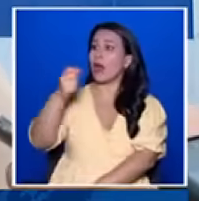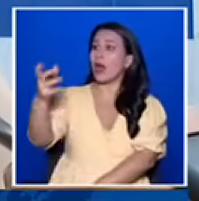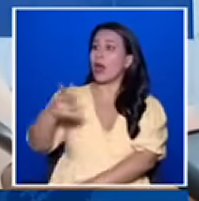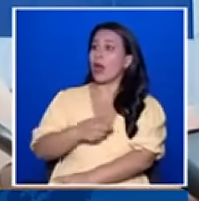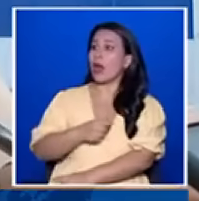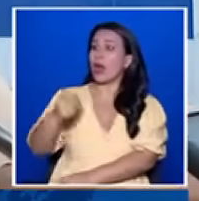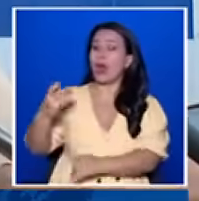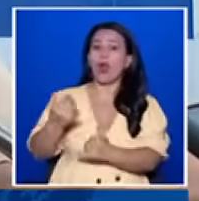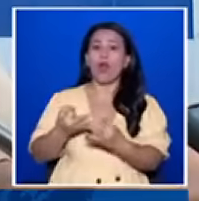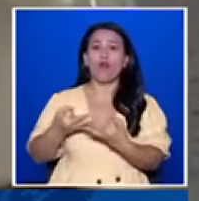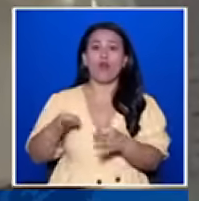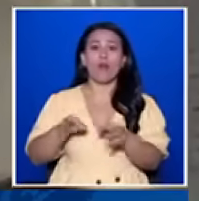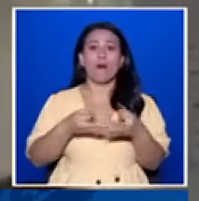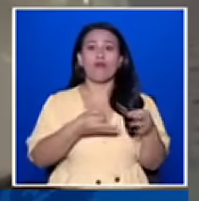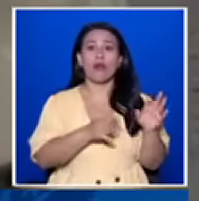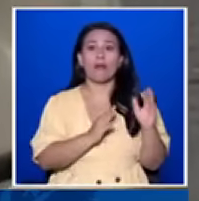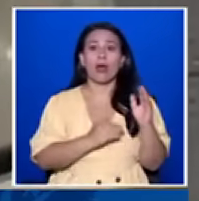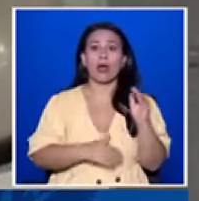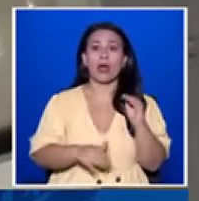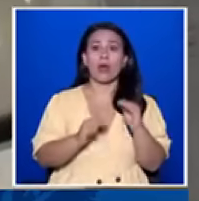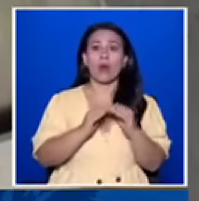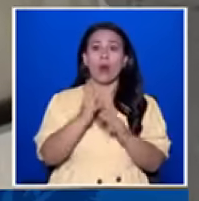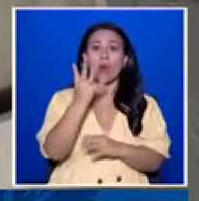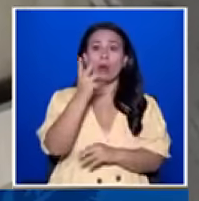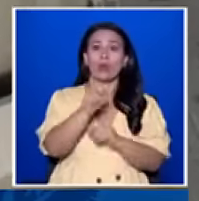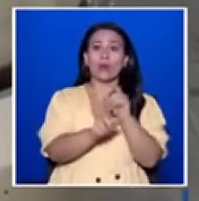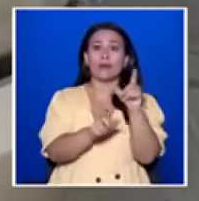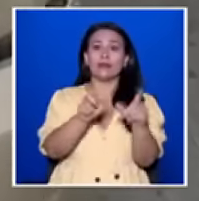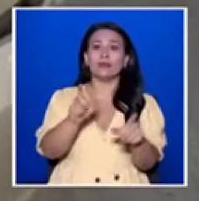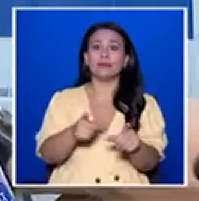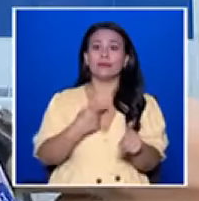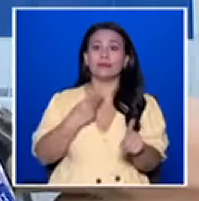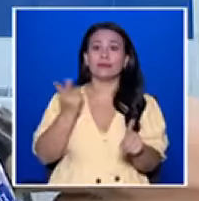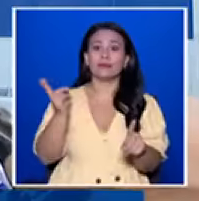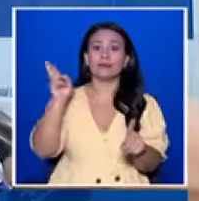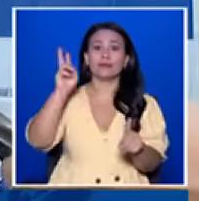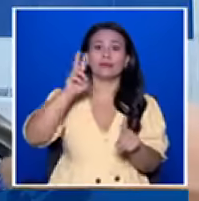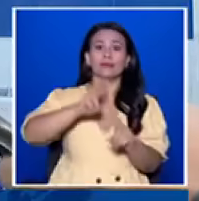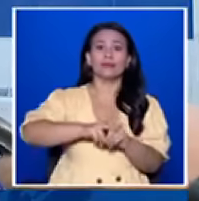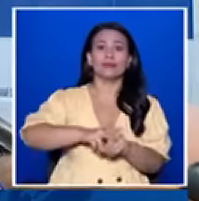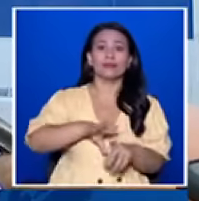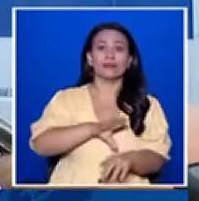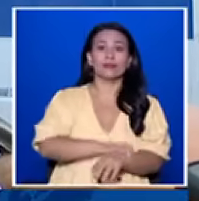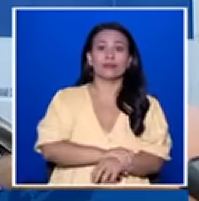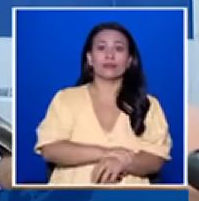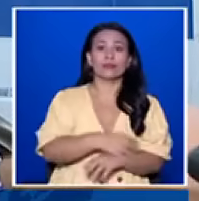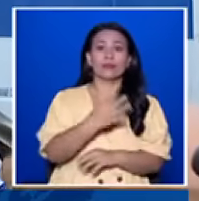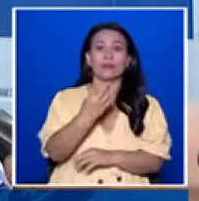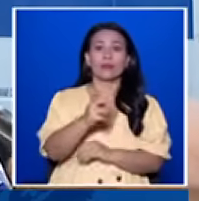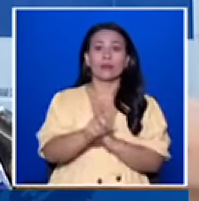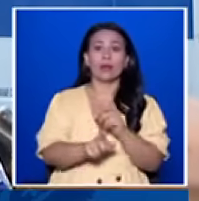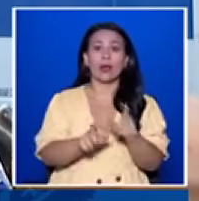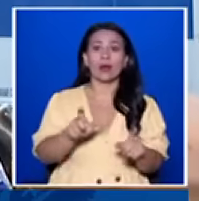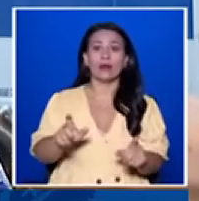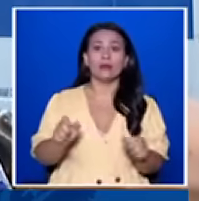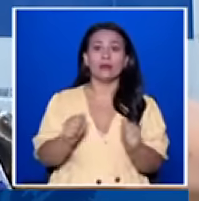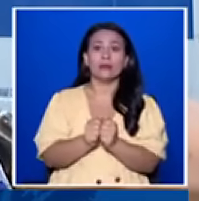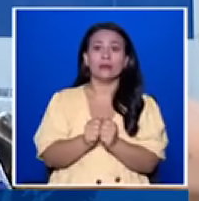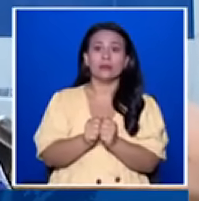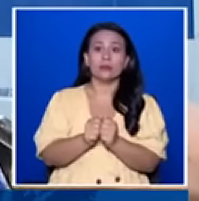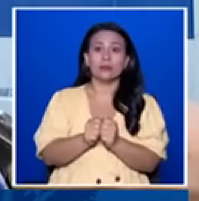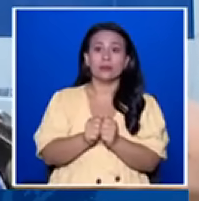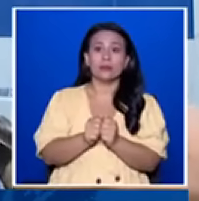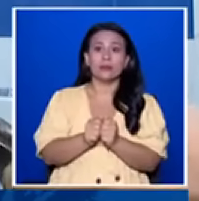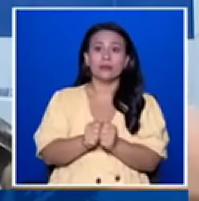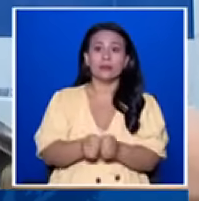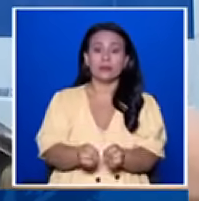es un modus operandi muy similar. Un vehículo con 4 ocupantes que les cierra el paso e inmediatamente las 4 personas hacen el abordaje a las